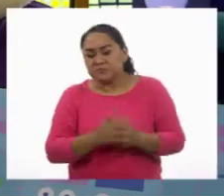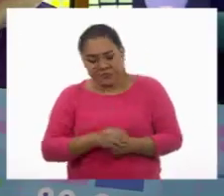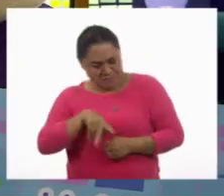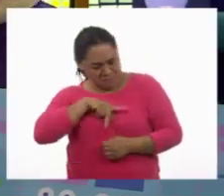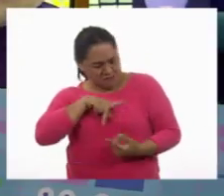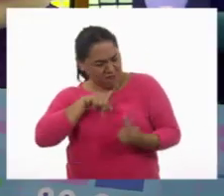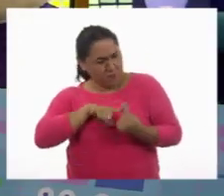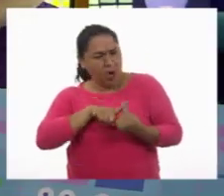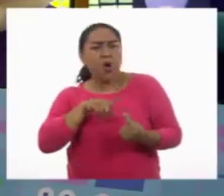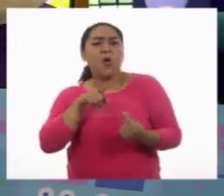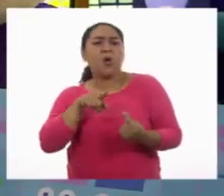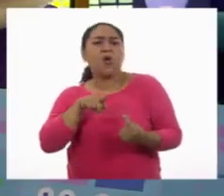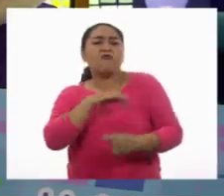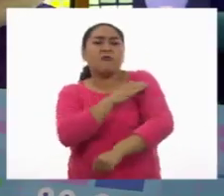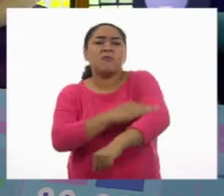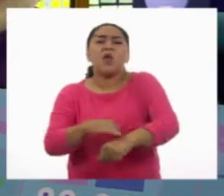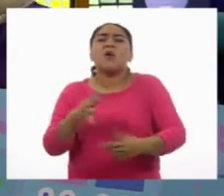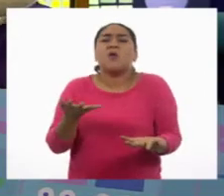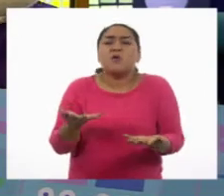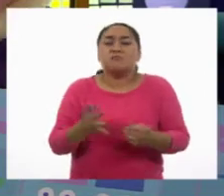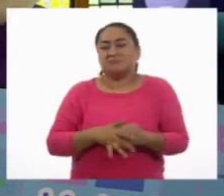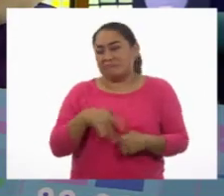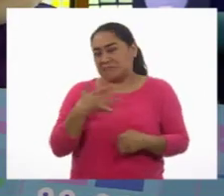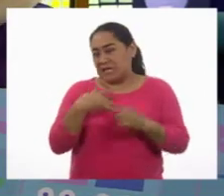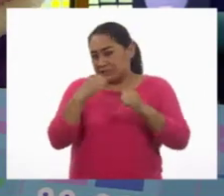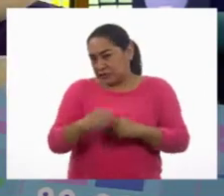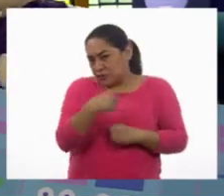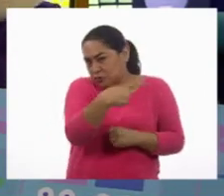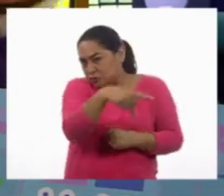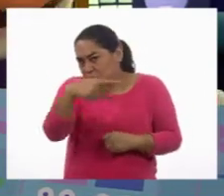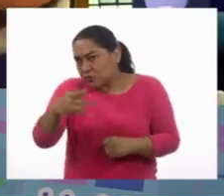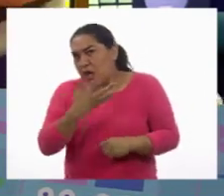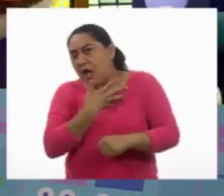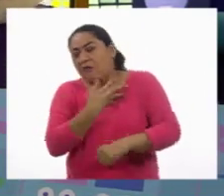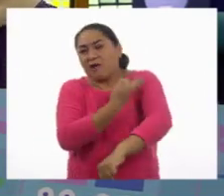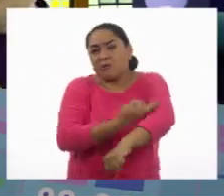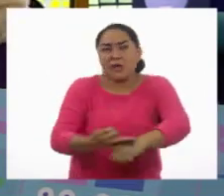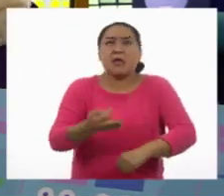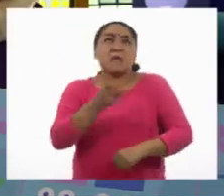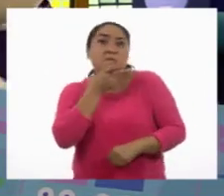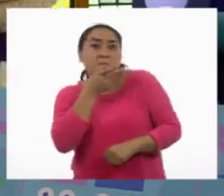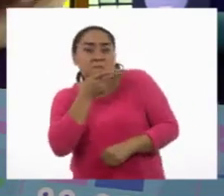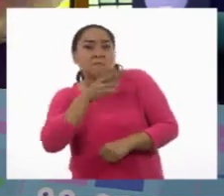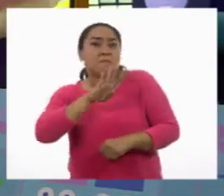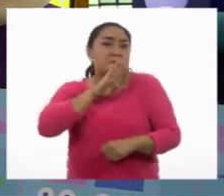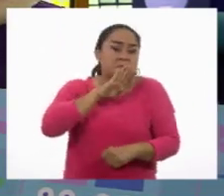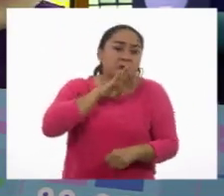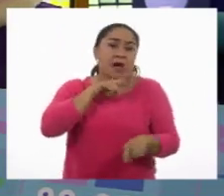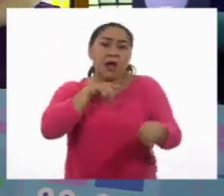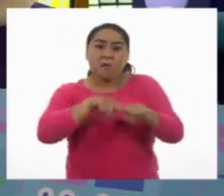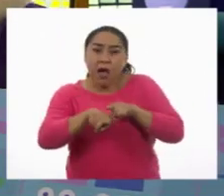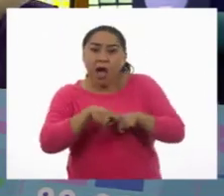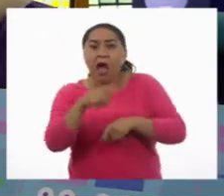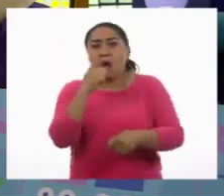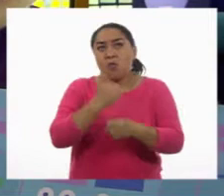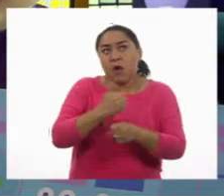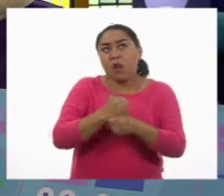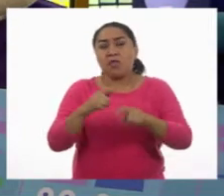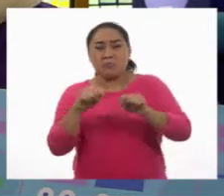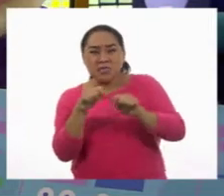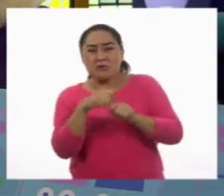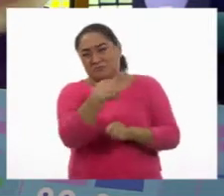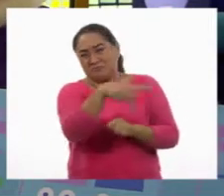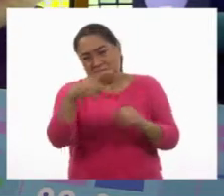familia? Seguramente ustedes viven con su familia, tal vez con su mamá, papá, hermanos o con sus abuelos o tíos.